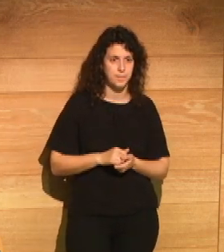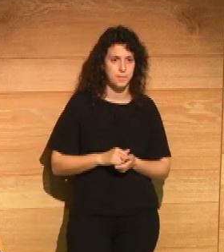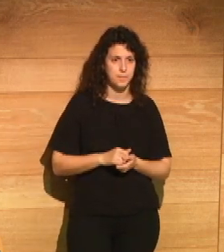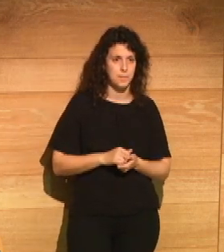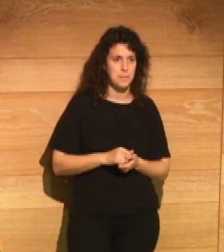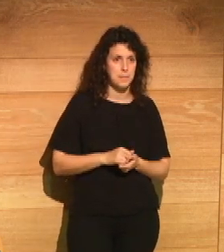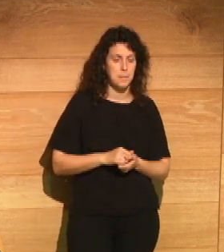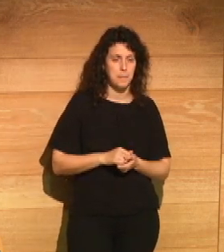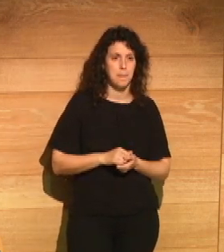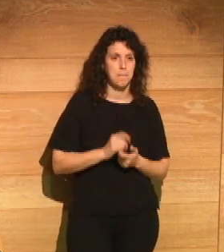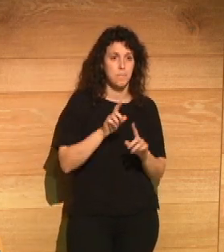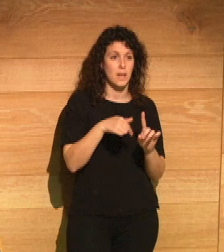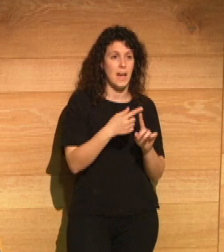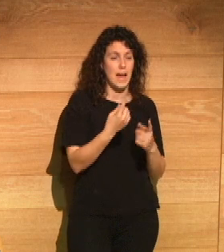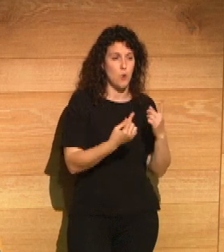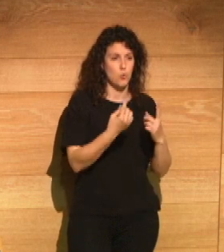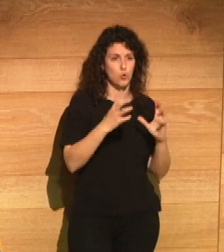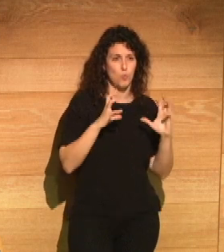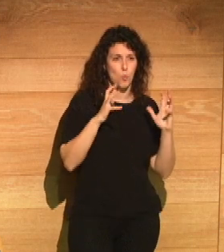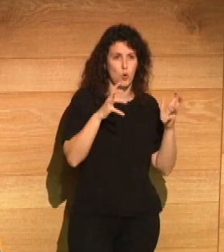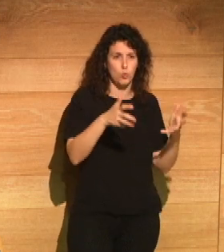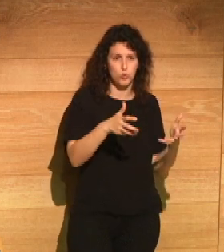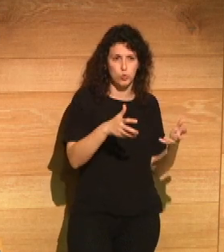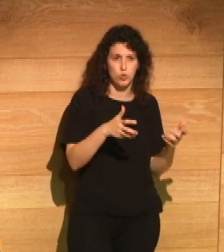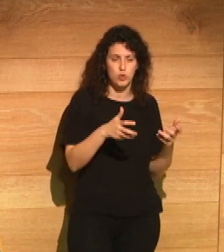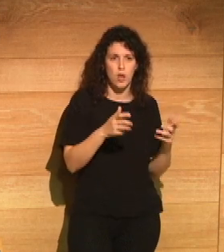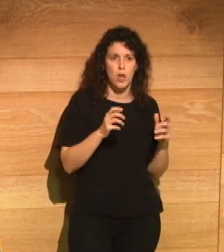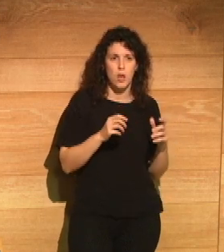Más hay algunos monstruos de la...